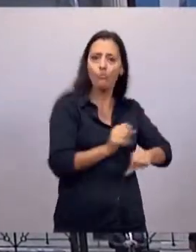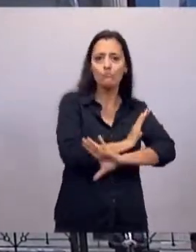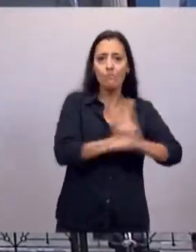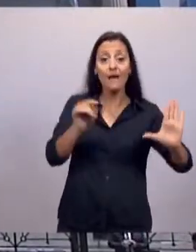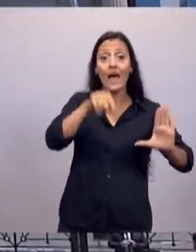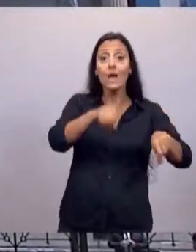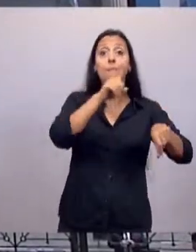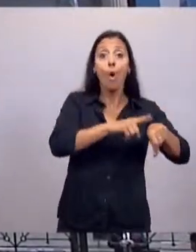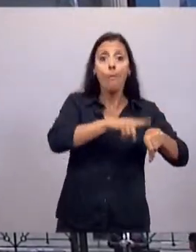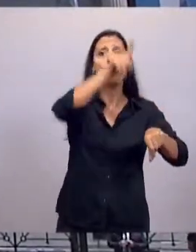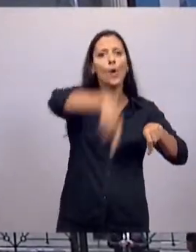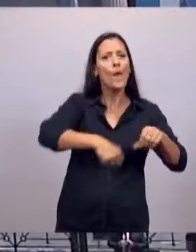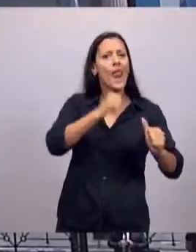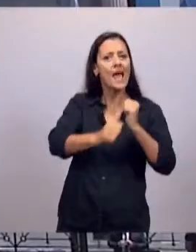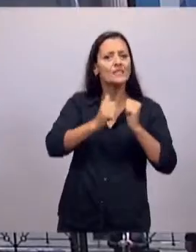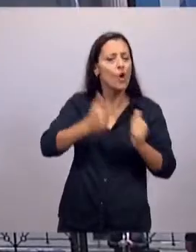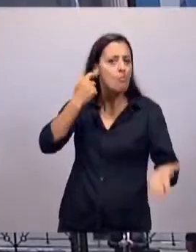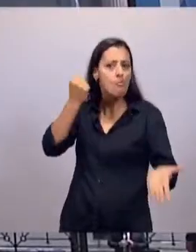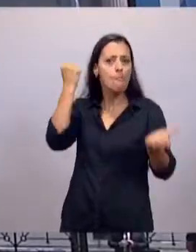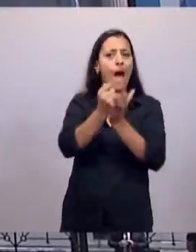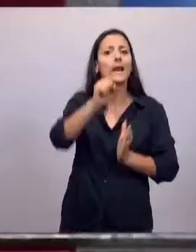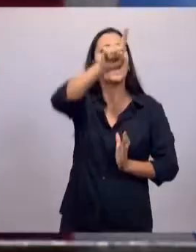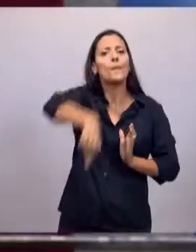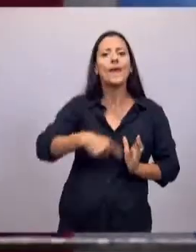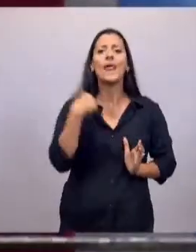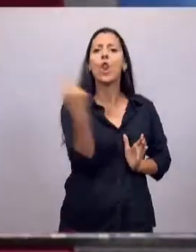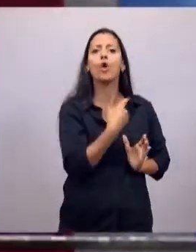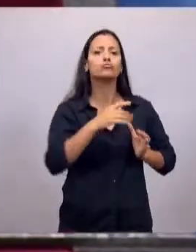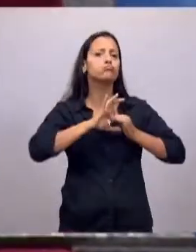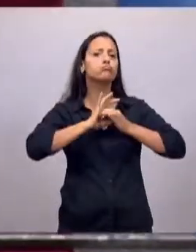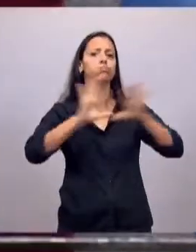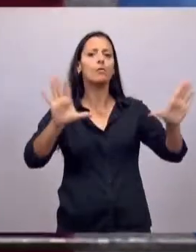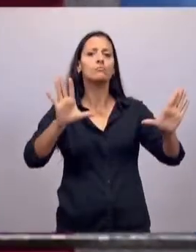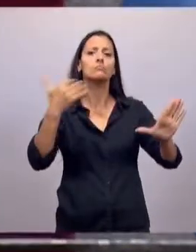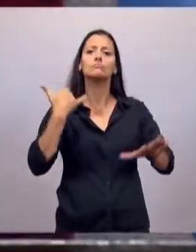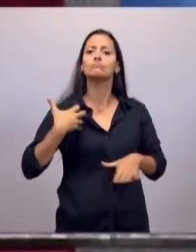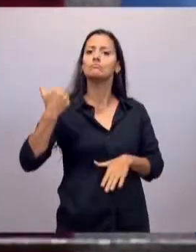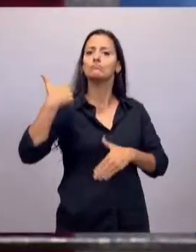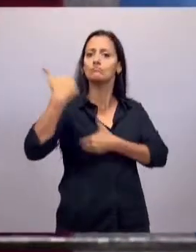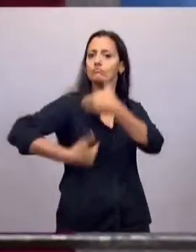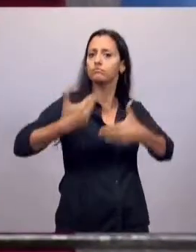ese histórico momento seríamos una nación libre y soberana.